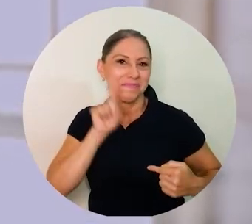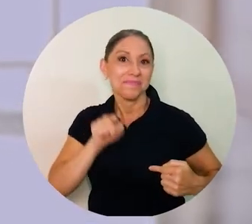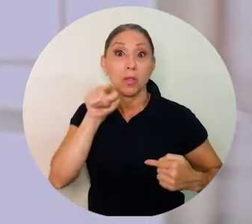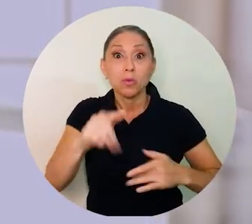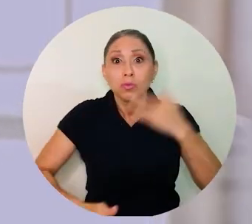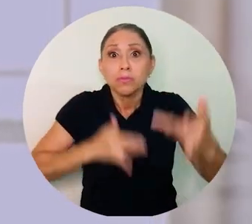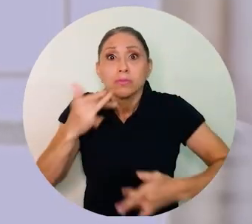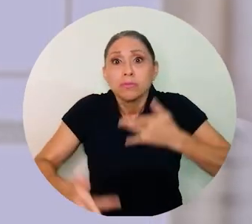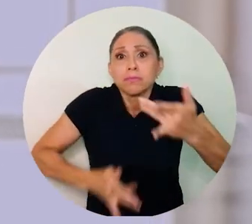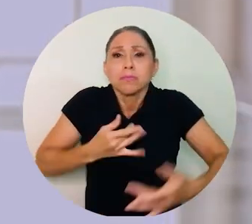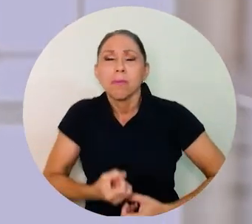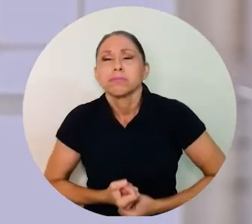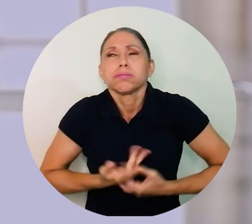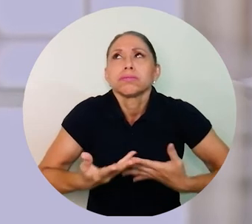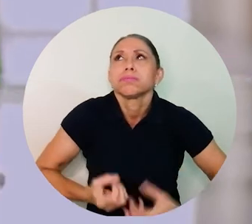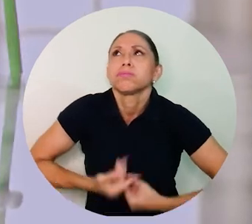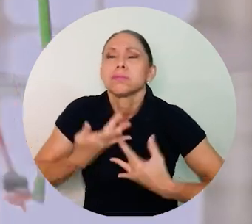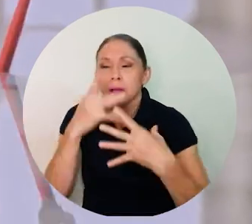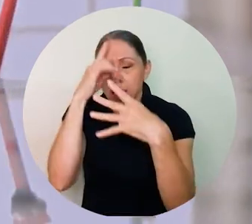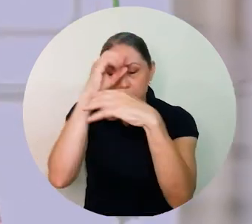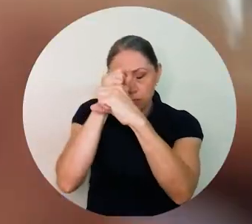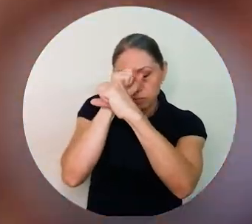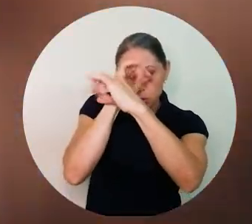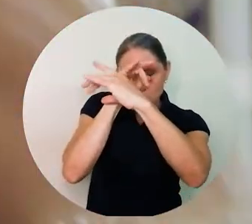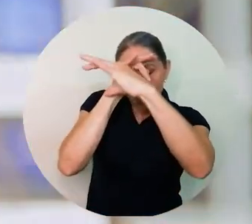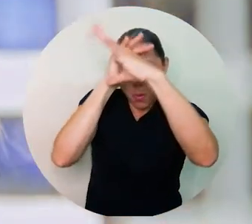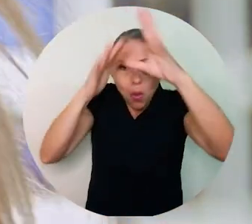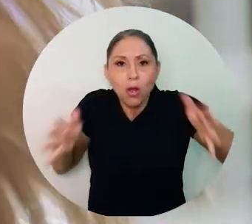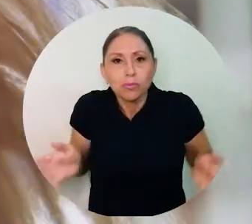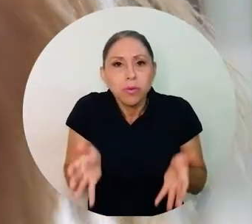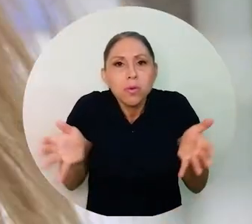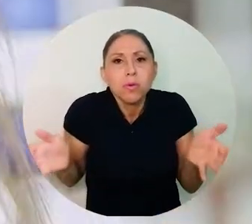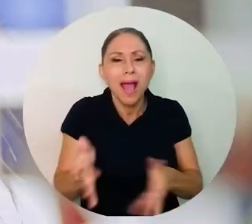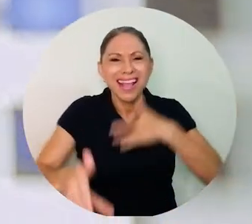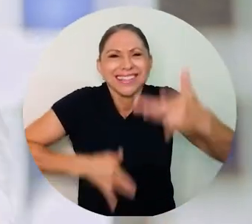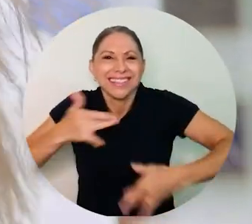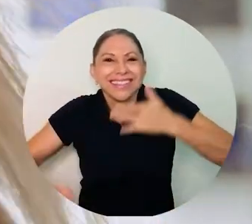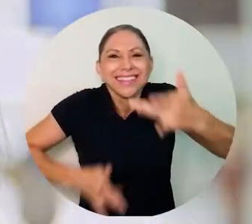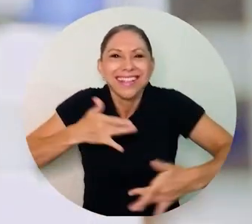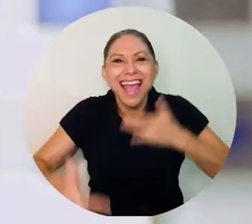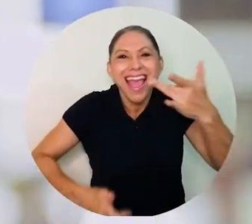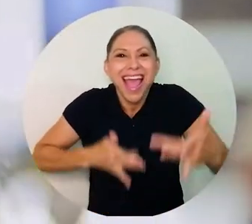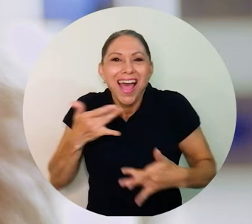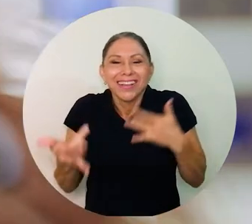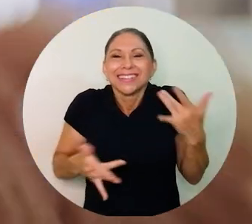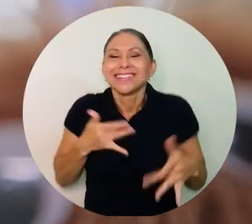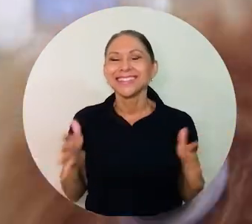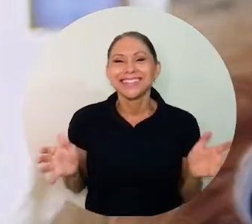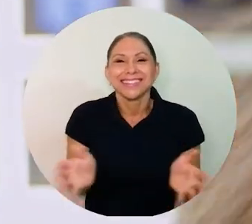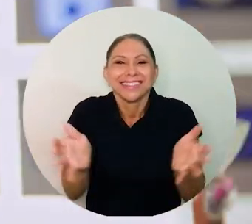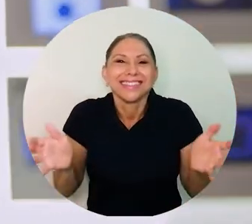Expresa lo que sientes, empieza a imaginar, estimula tus sentidos dejándote